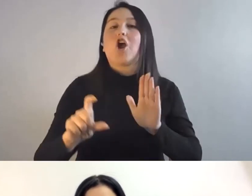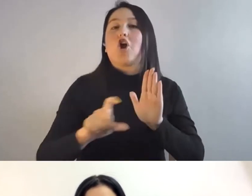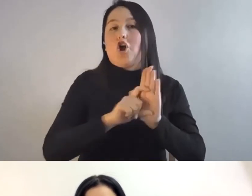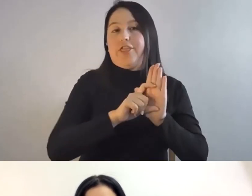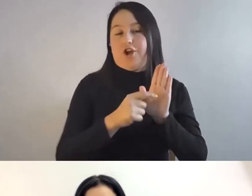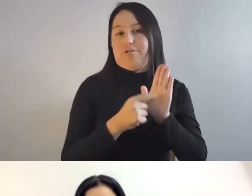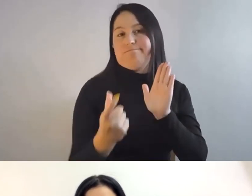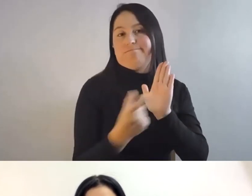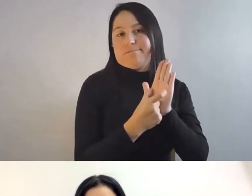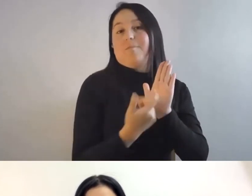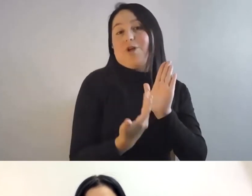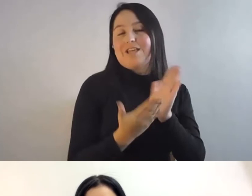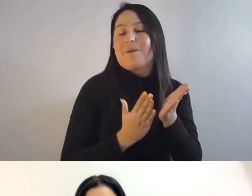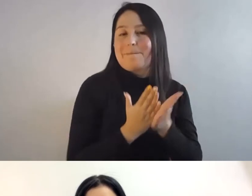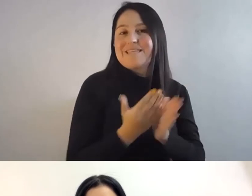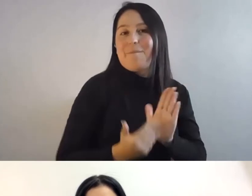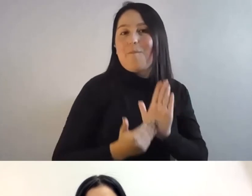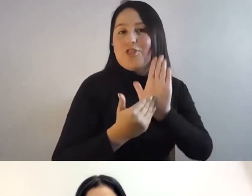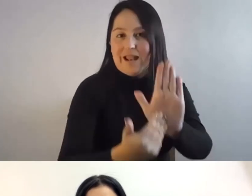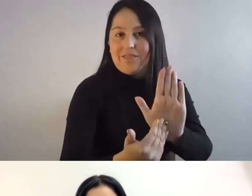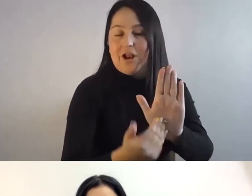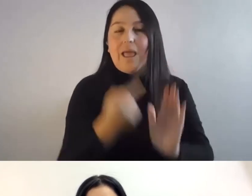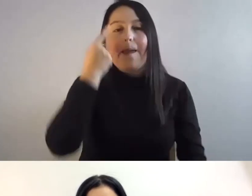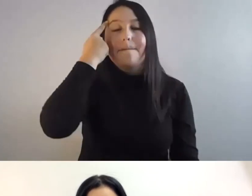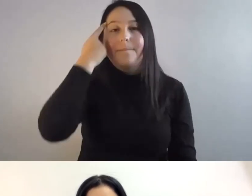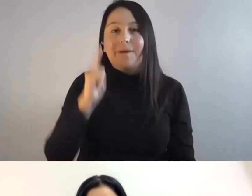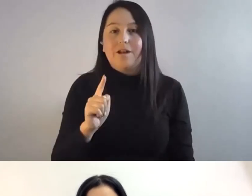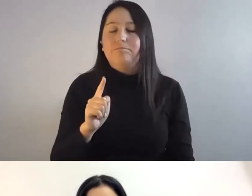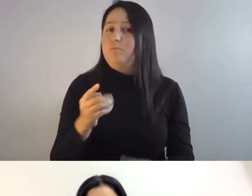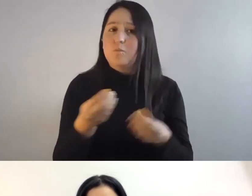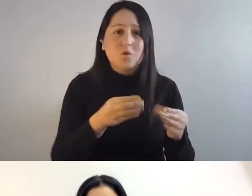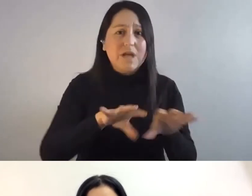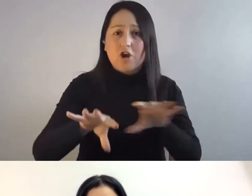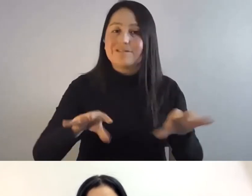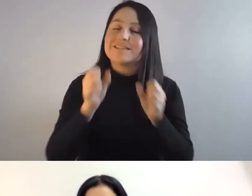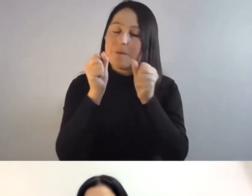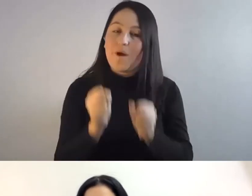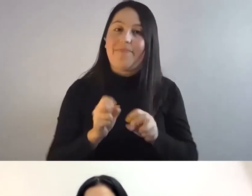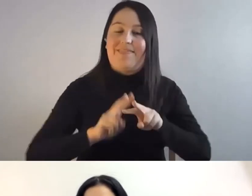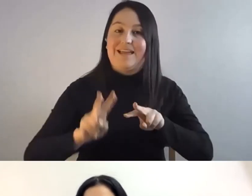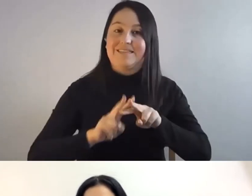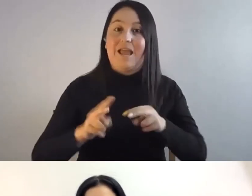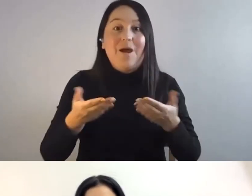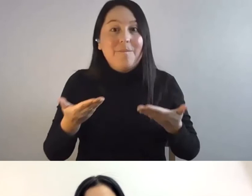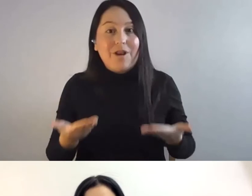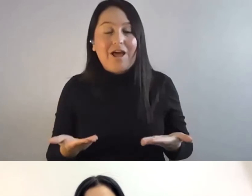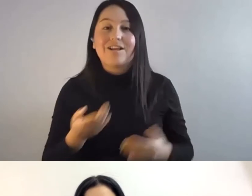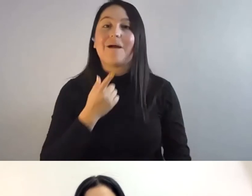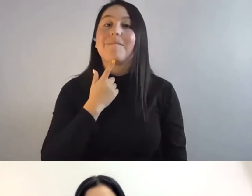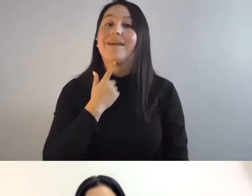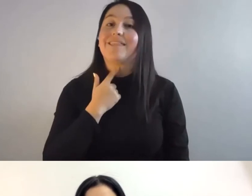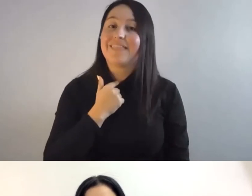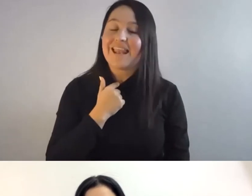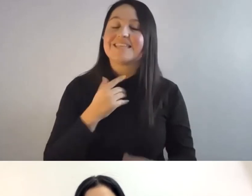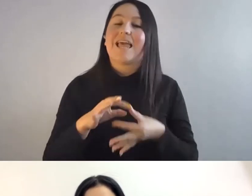partimos mostrándoles eso, pero muchas cosas más se pueden hacer. Así que por ahora me interesa mucho